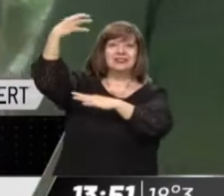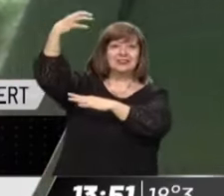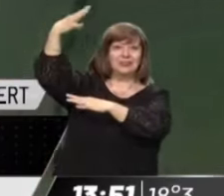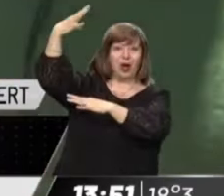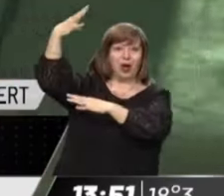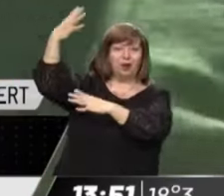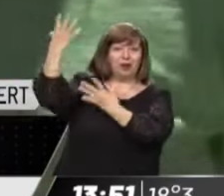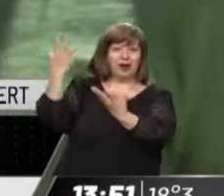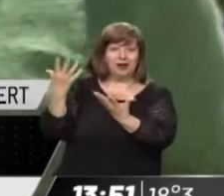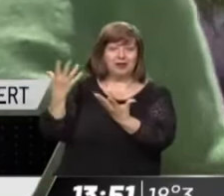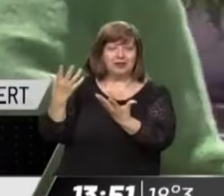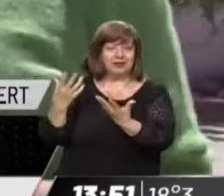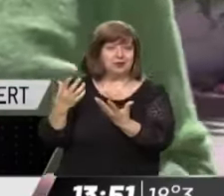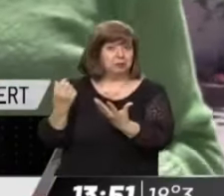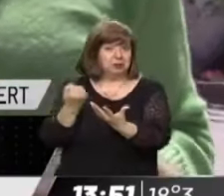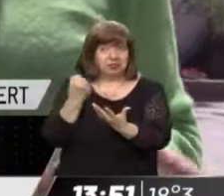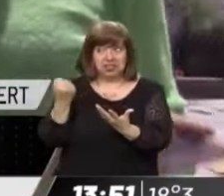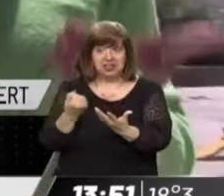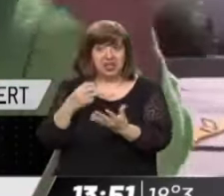que es la única sombra que teníamos bien muchas gracias mar